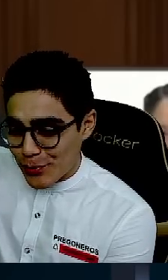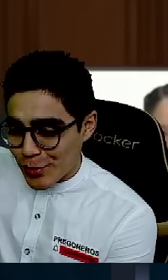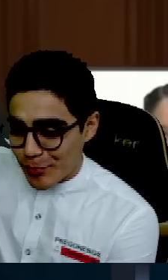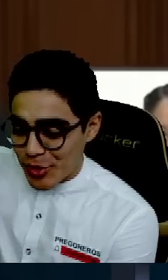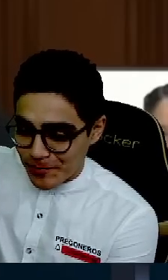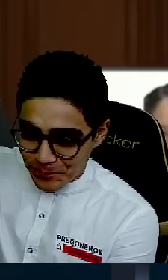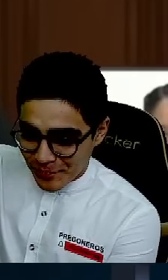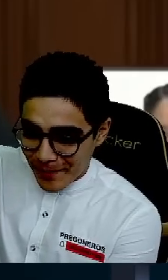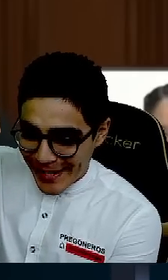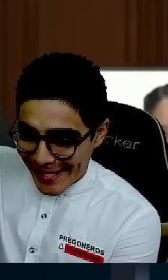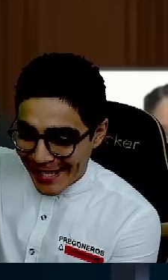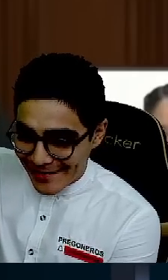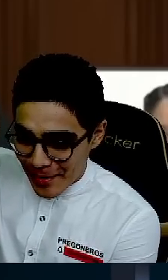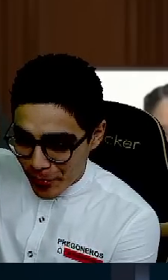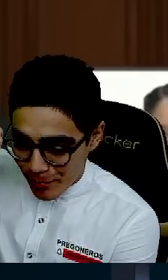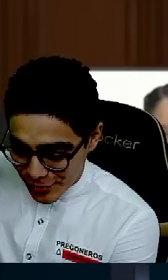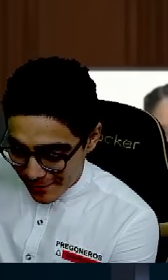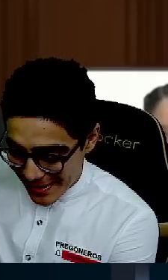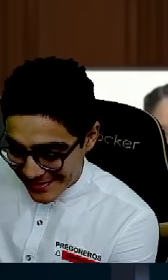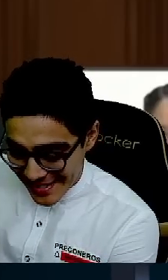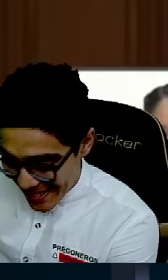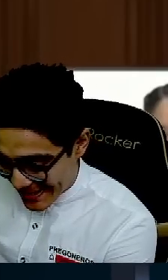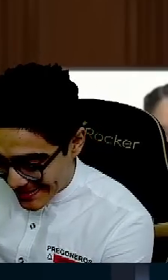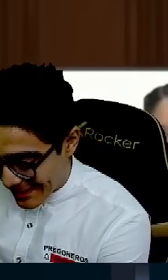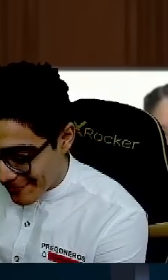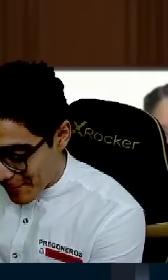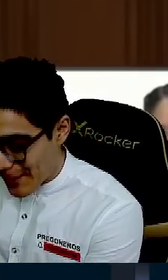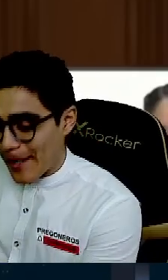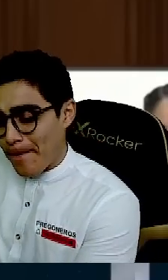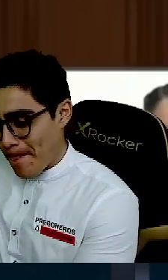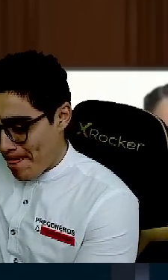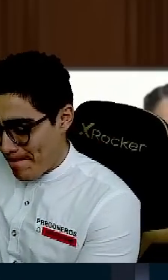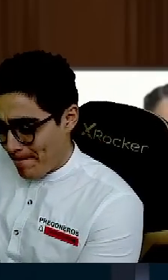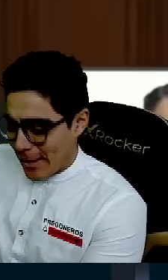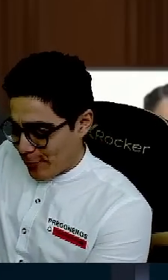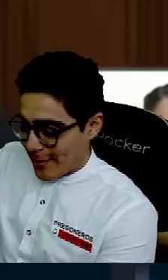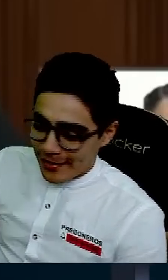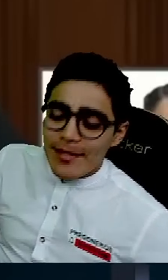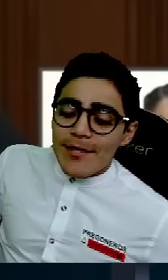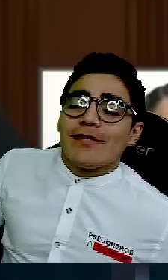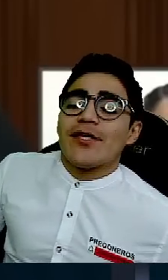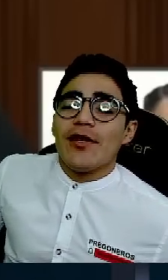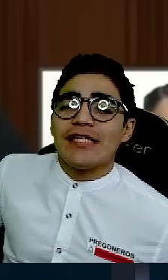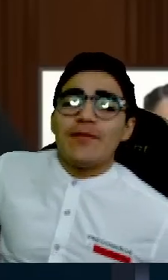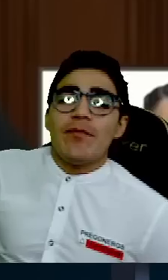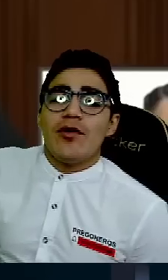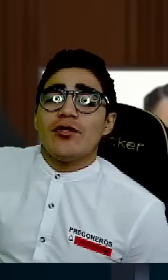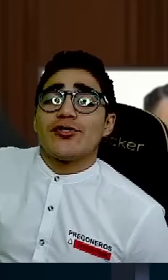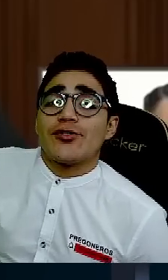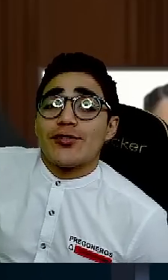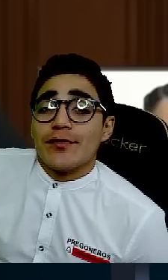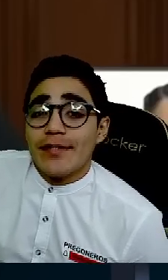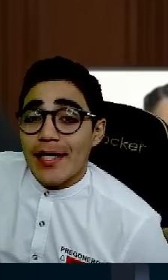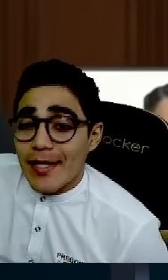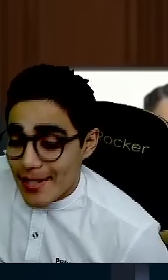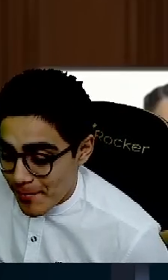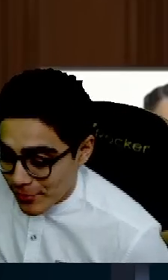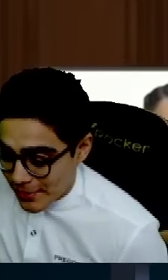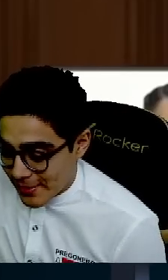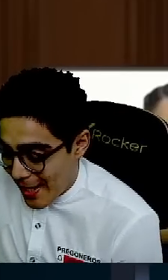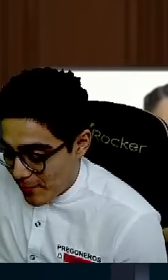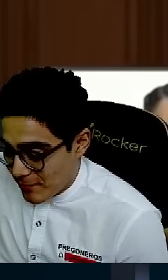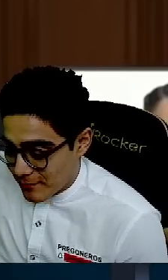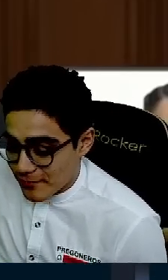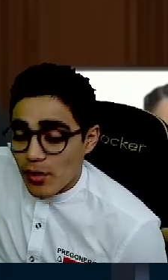apoyo con la suscripción para que cada día podamos ser más en esta gran familia pregonera. Señores, vimos y